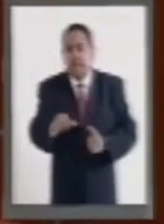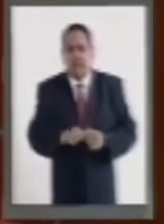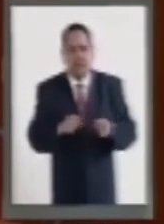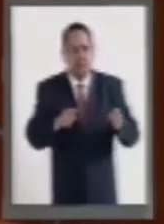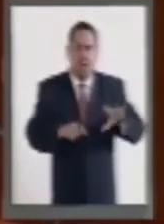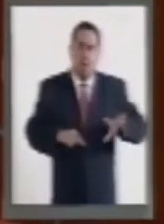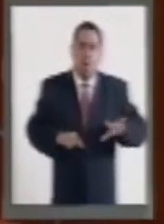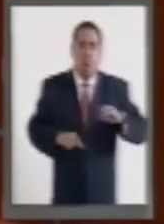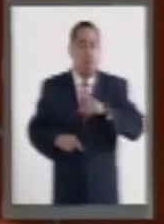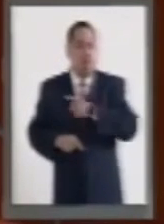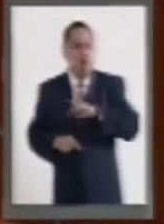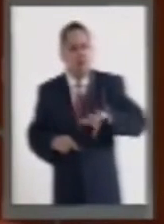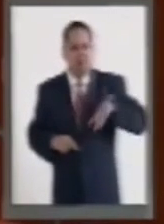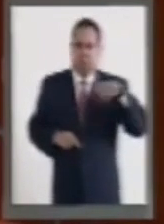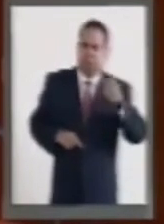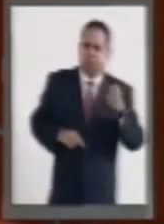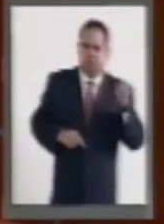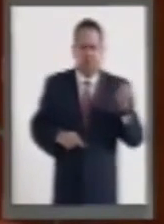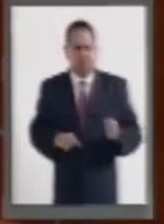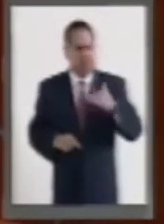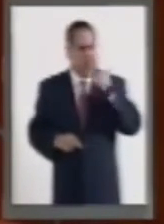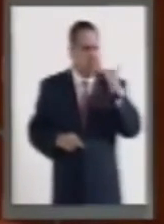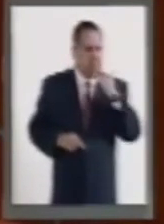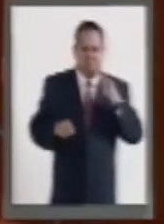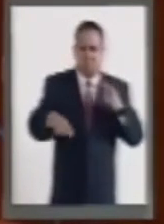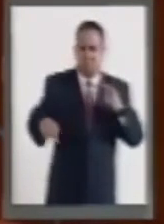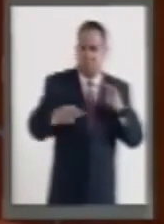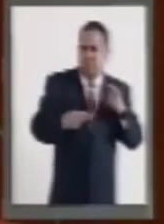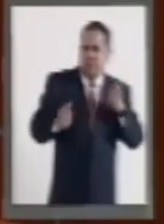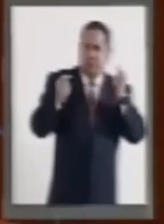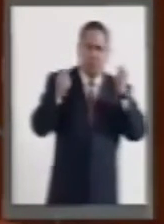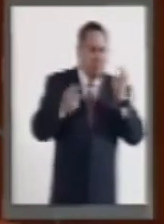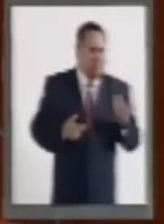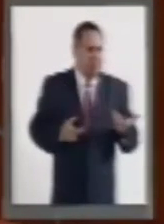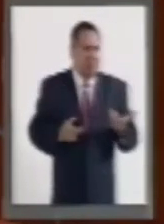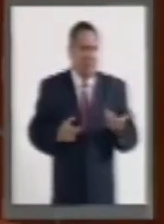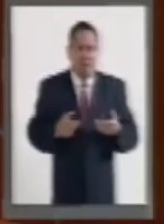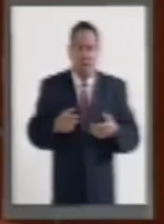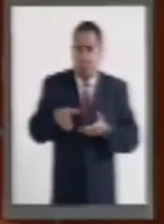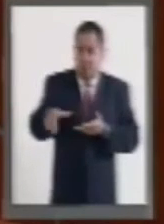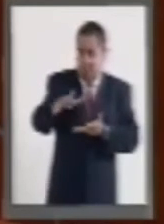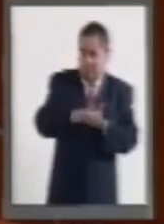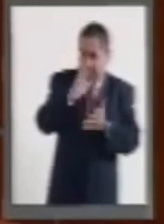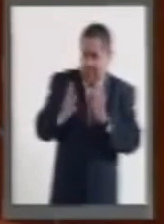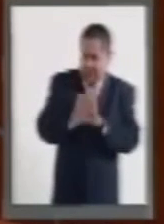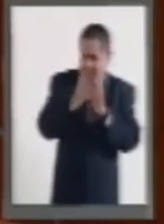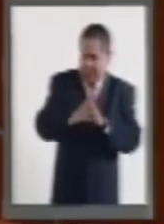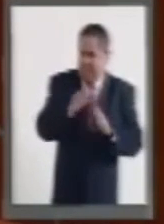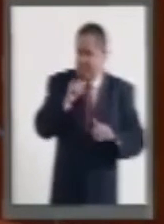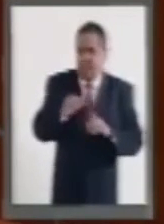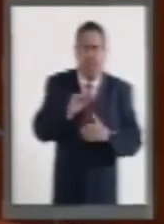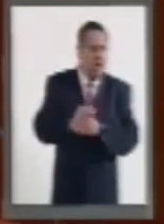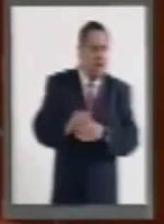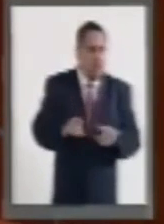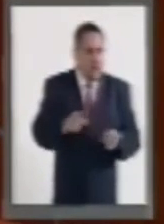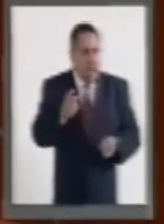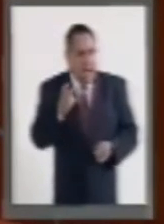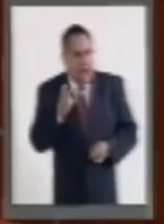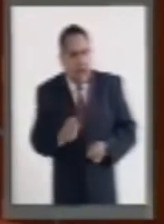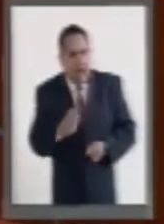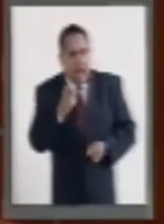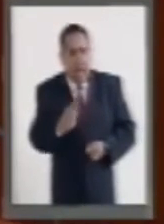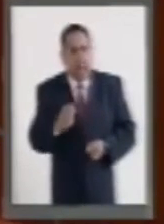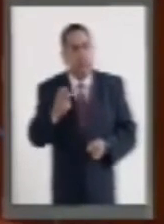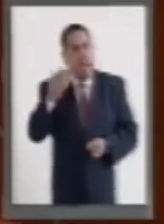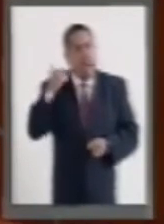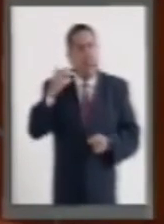de poder, corrupción, pobreza y nula democracia. Estos actos son los